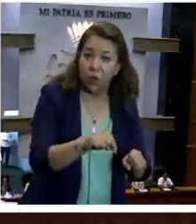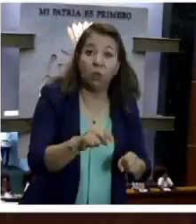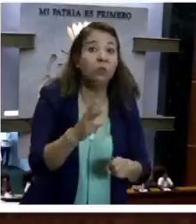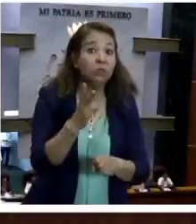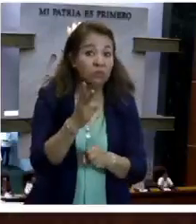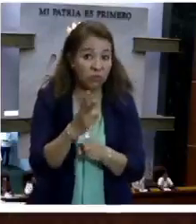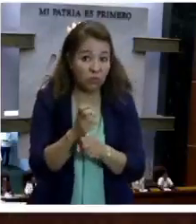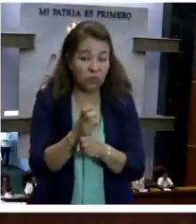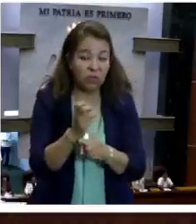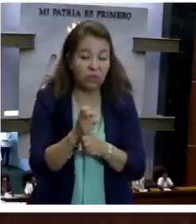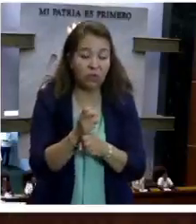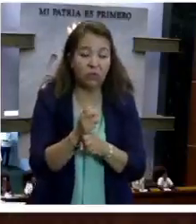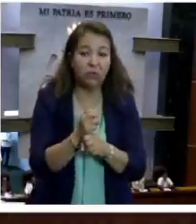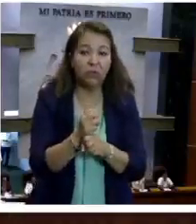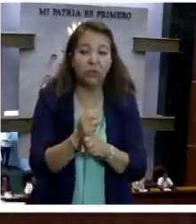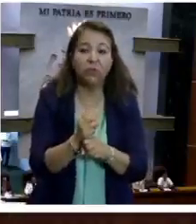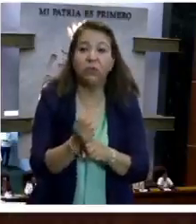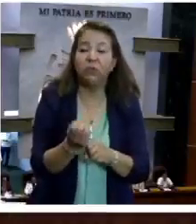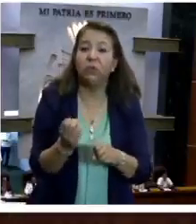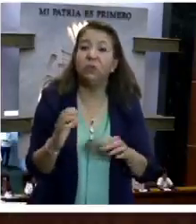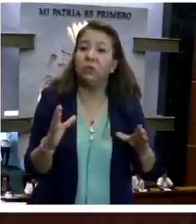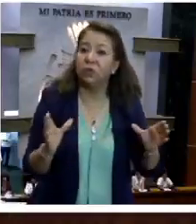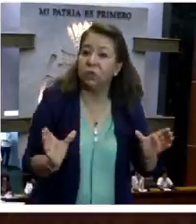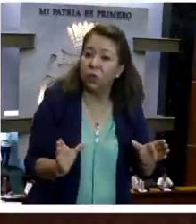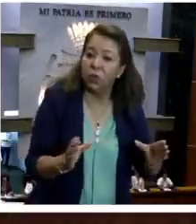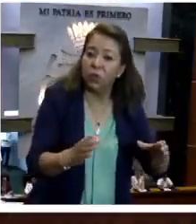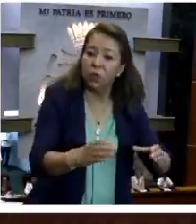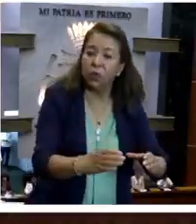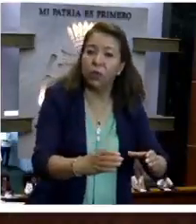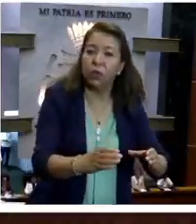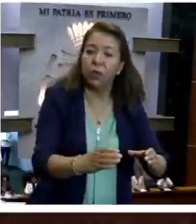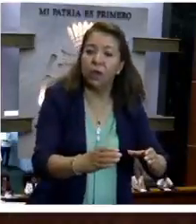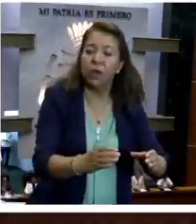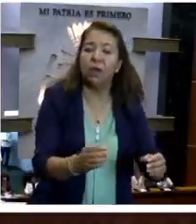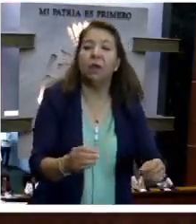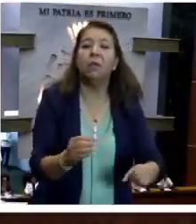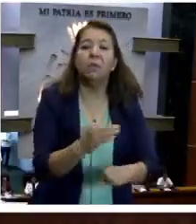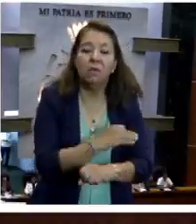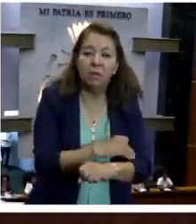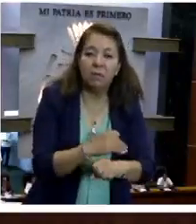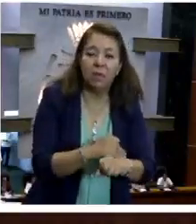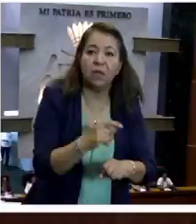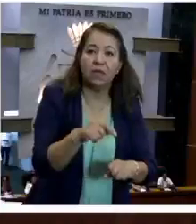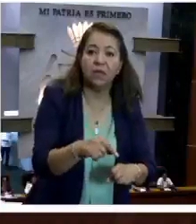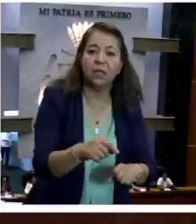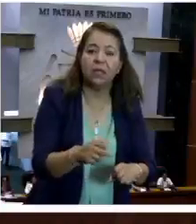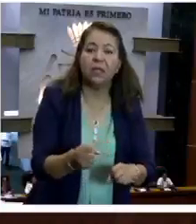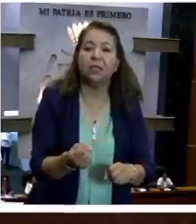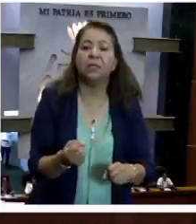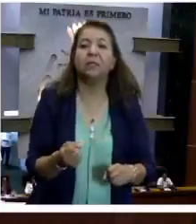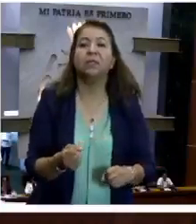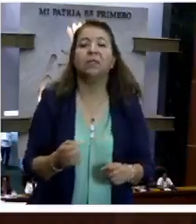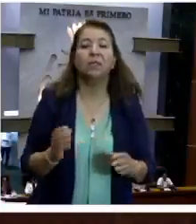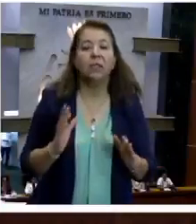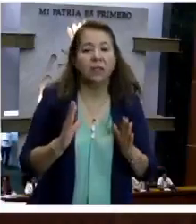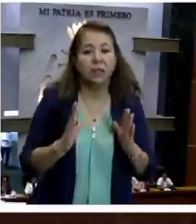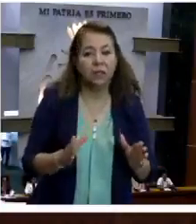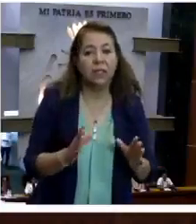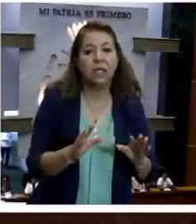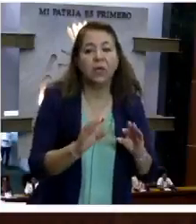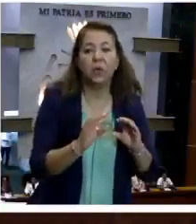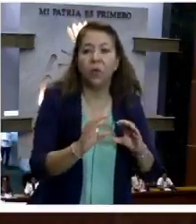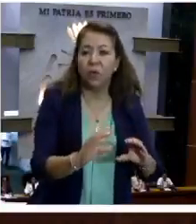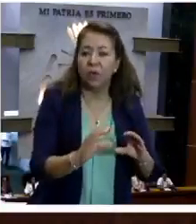un ambiente de fraternidad, de solidaridad, de dignidad.